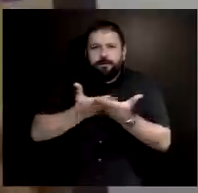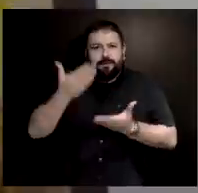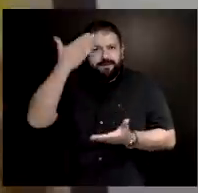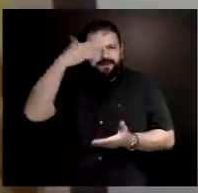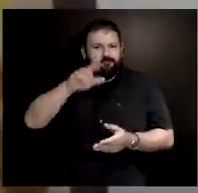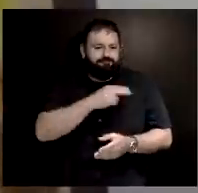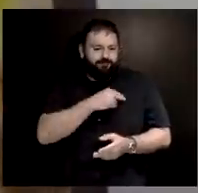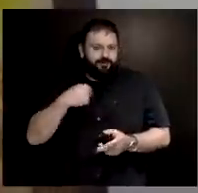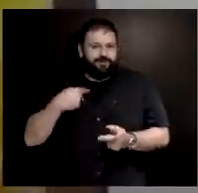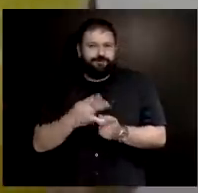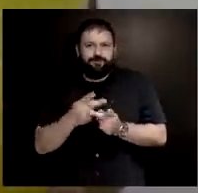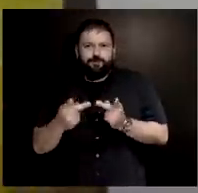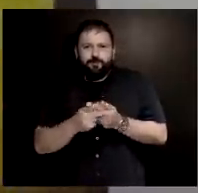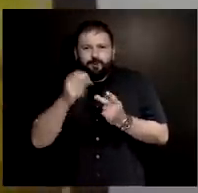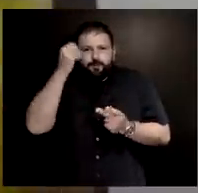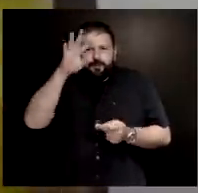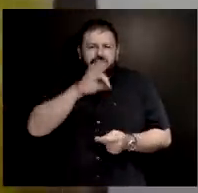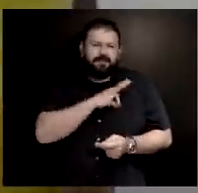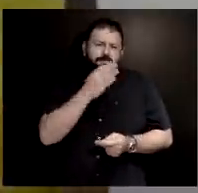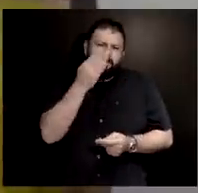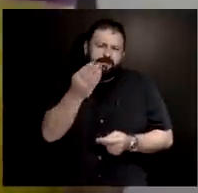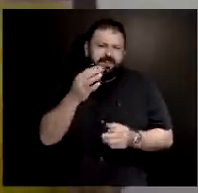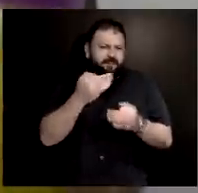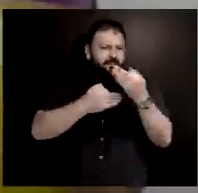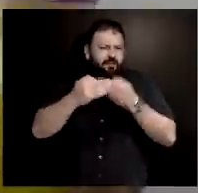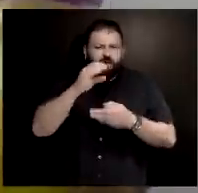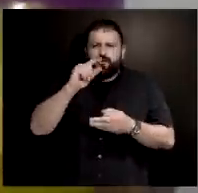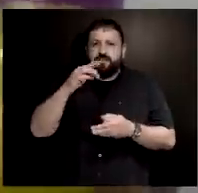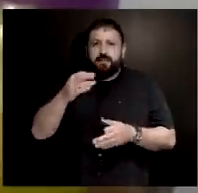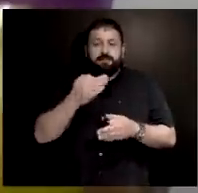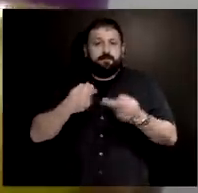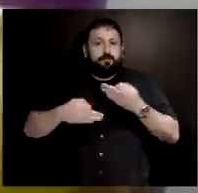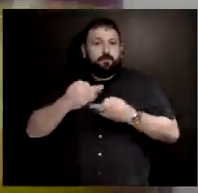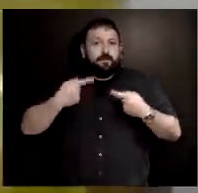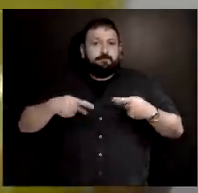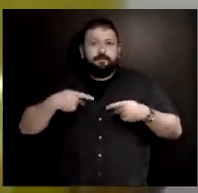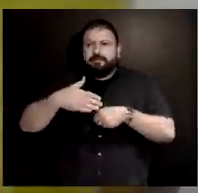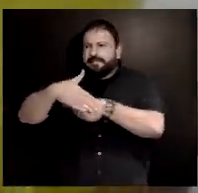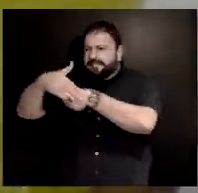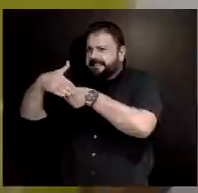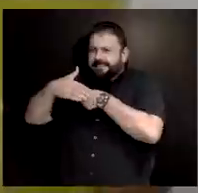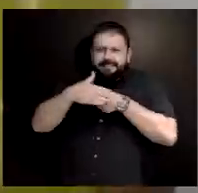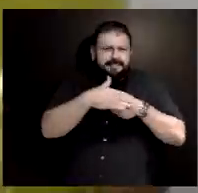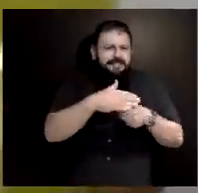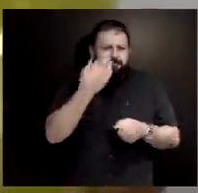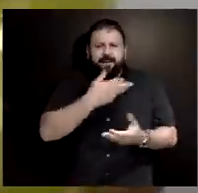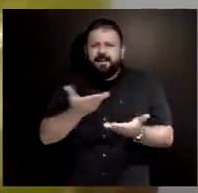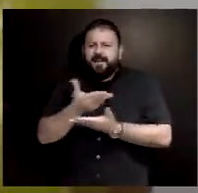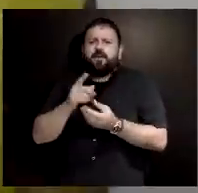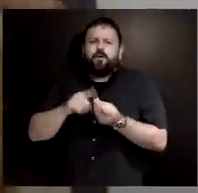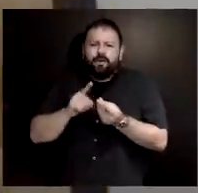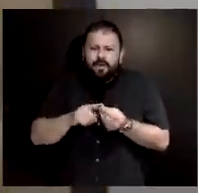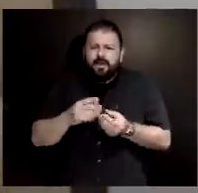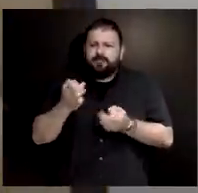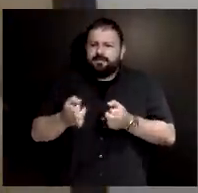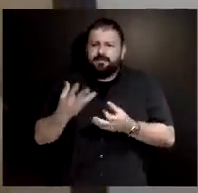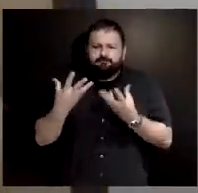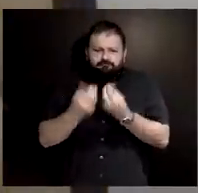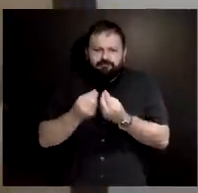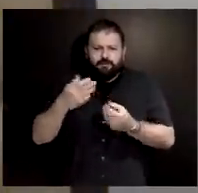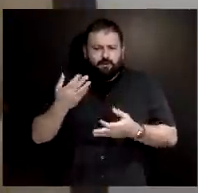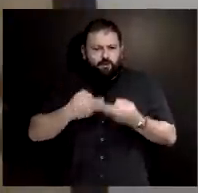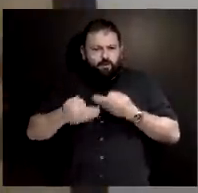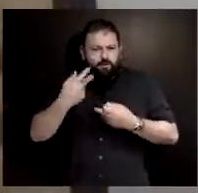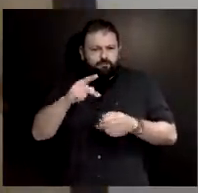nuestros productos. Así es que te pido que por favor en el chat ahorita estés más que activo, nos estés compartiendo con quién estás compartiendo este enlace y